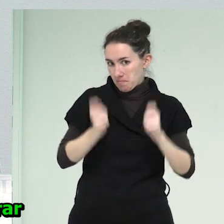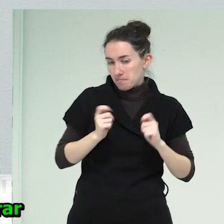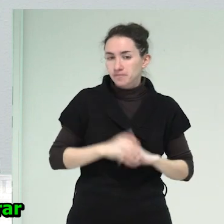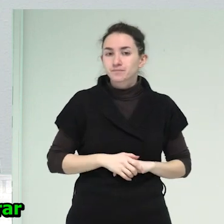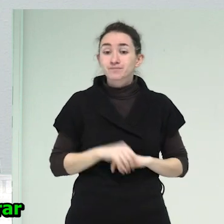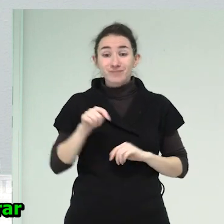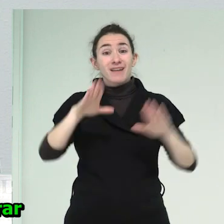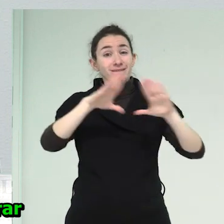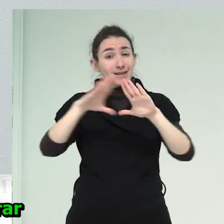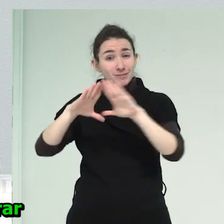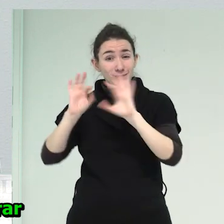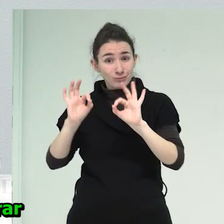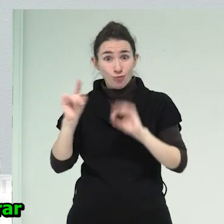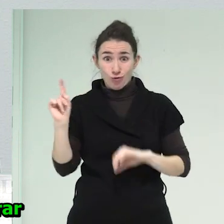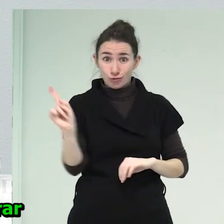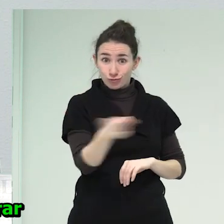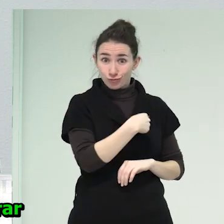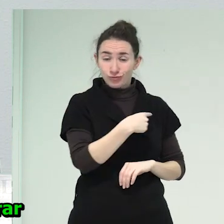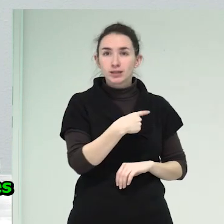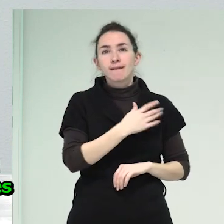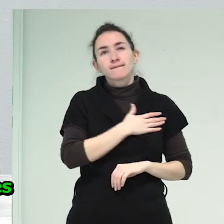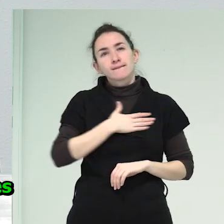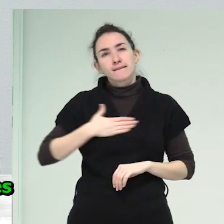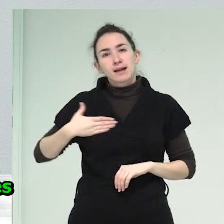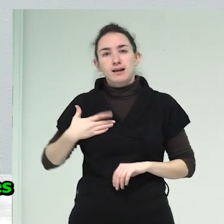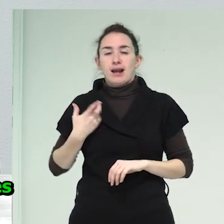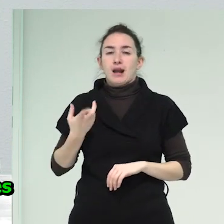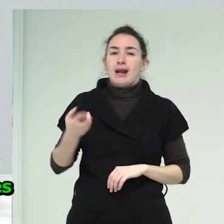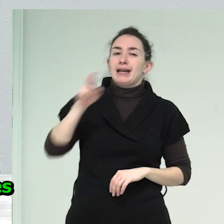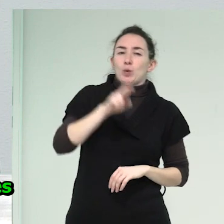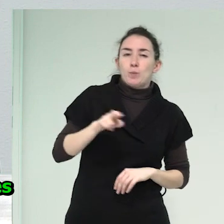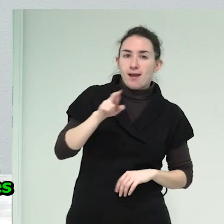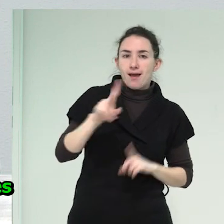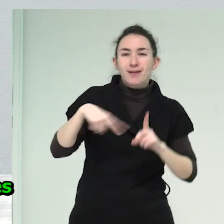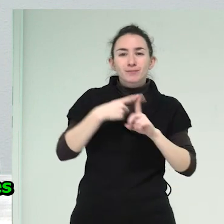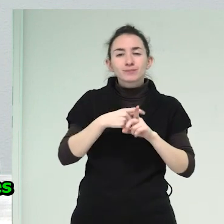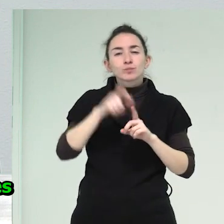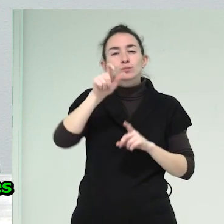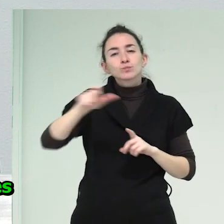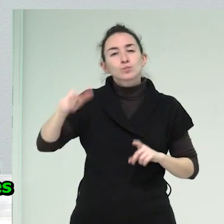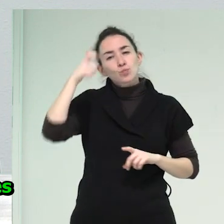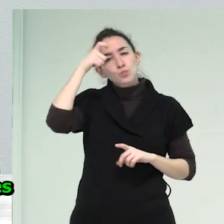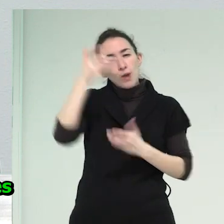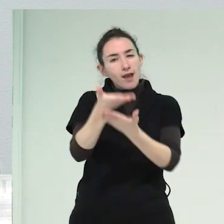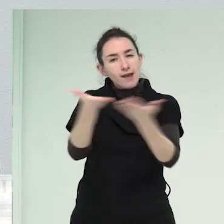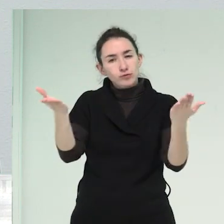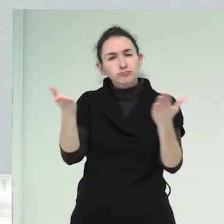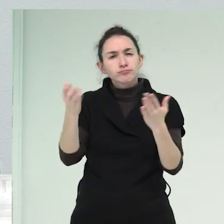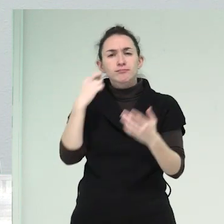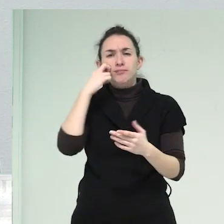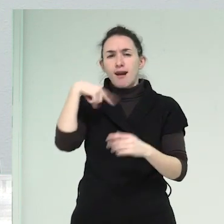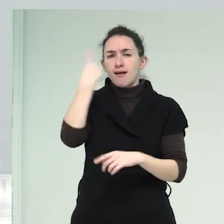Estos feminismos pretenden recuperar y sumar las voces de las poblaciones históricamente racializadas